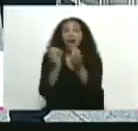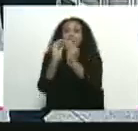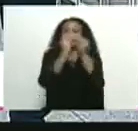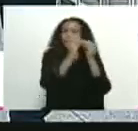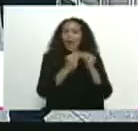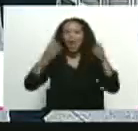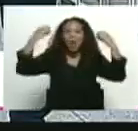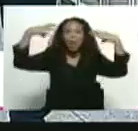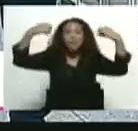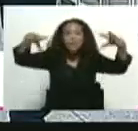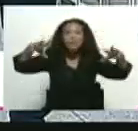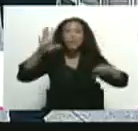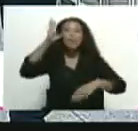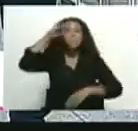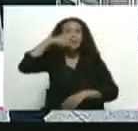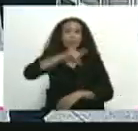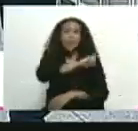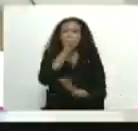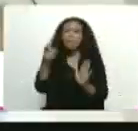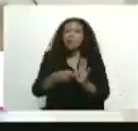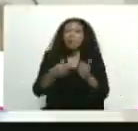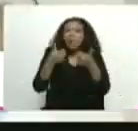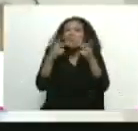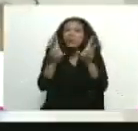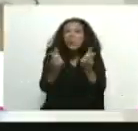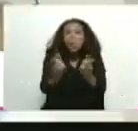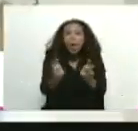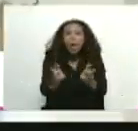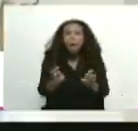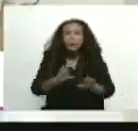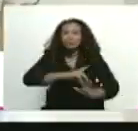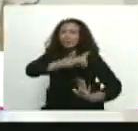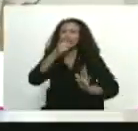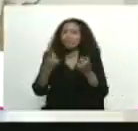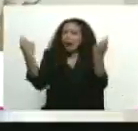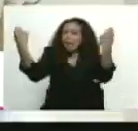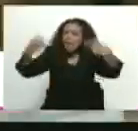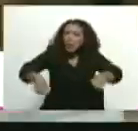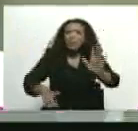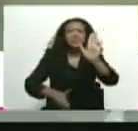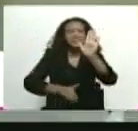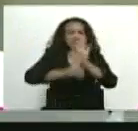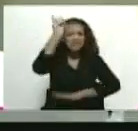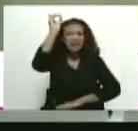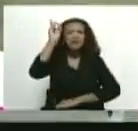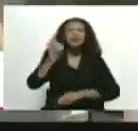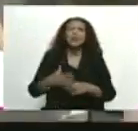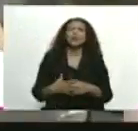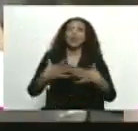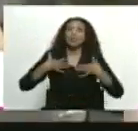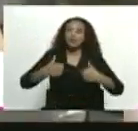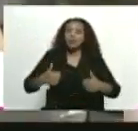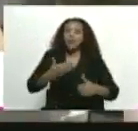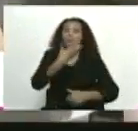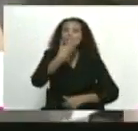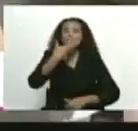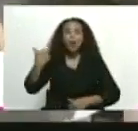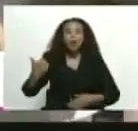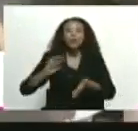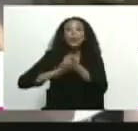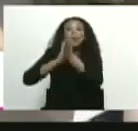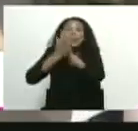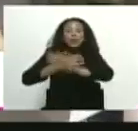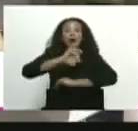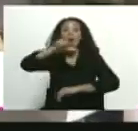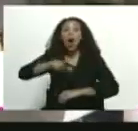su iluminación, baños totalmente nuevos. Es decir, presidente, estamos apostando al desarrollo de la salud. Estamos culminando,